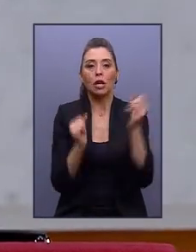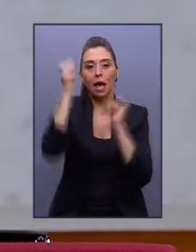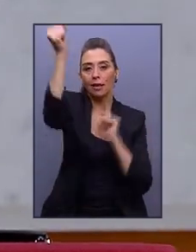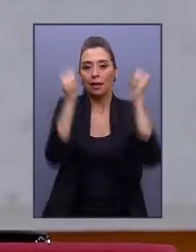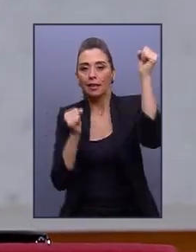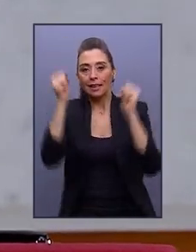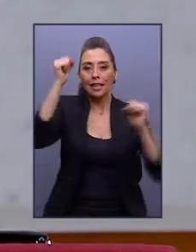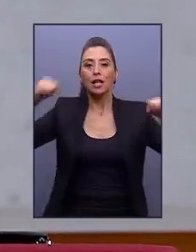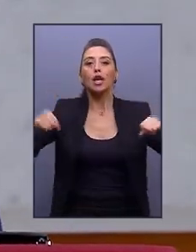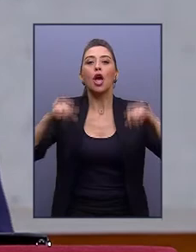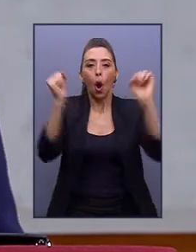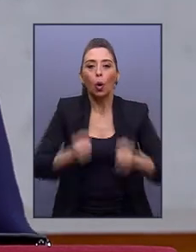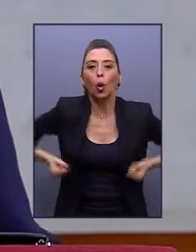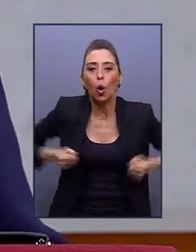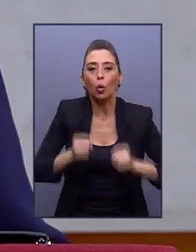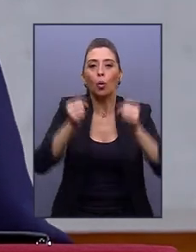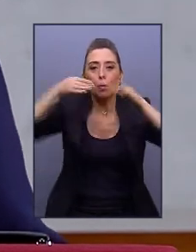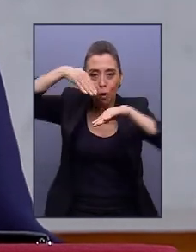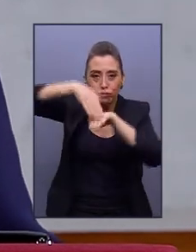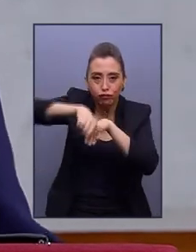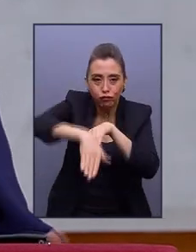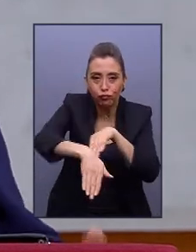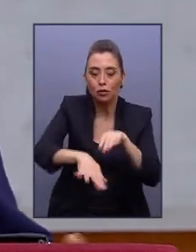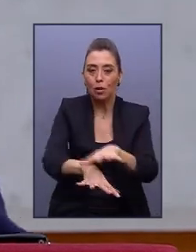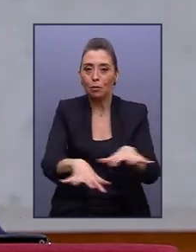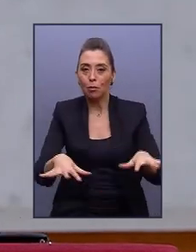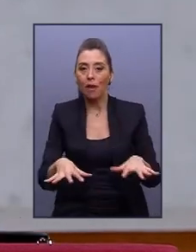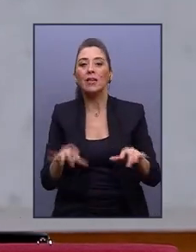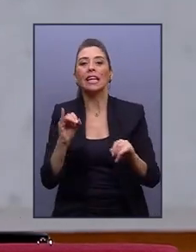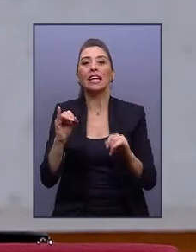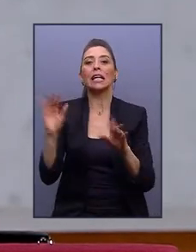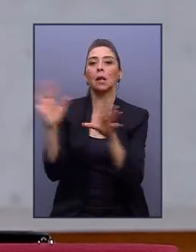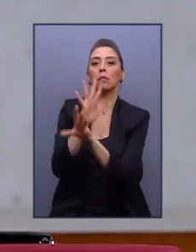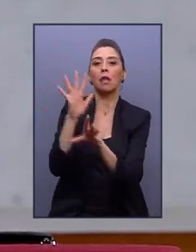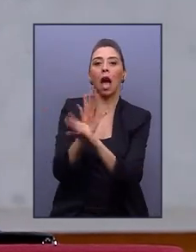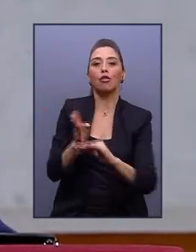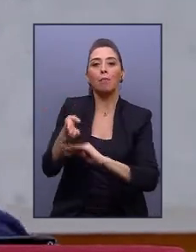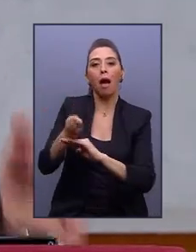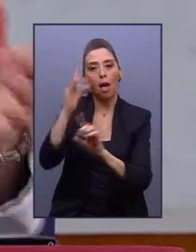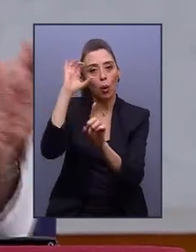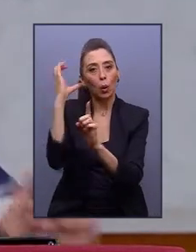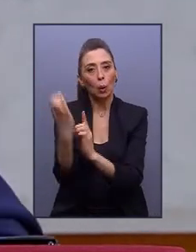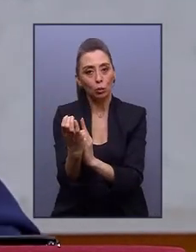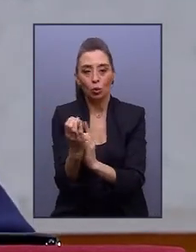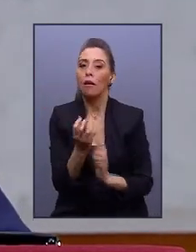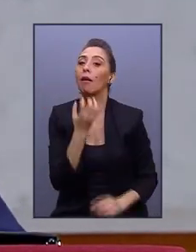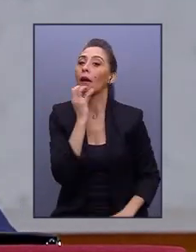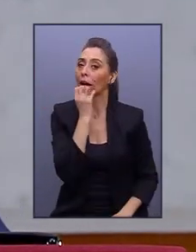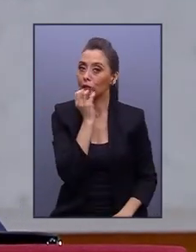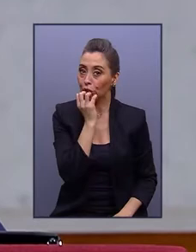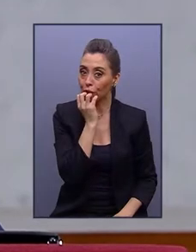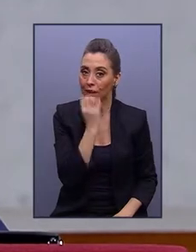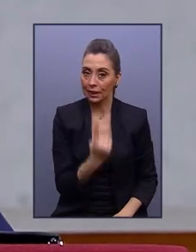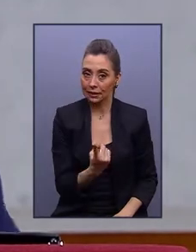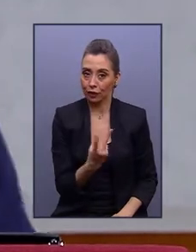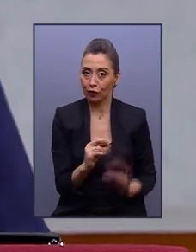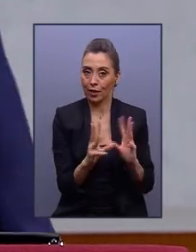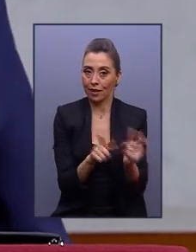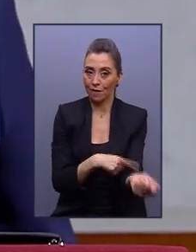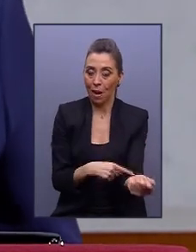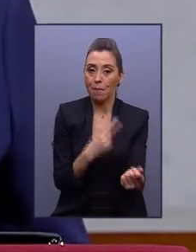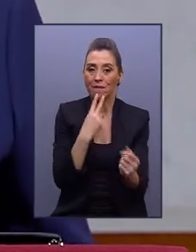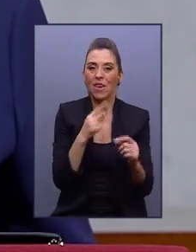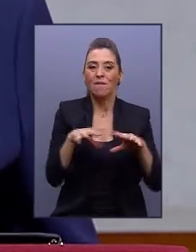ejercicio y juegos infantiles, mobiliario urbano y un anfiteatro para actividades culturales. Y en Antofagasta, las 120 familias